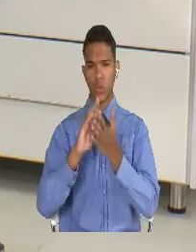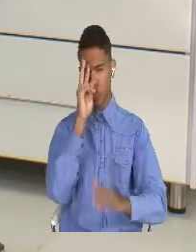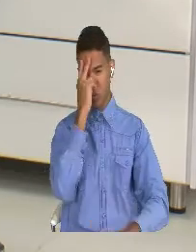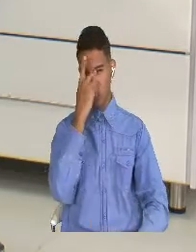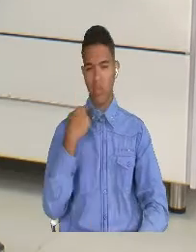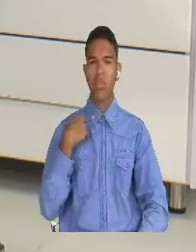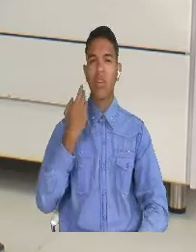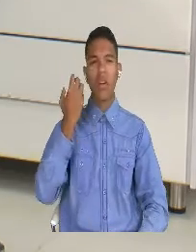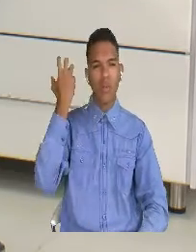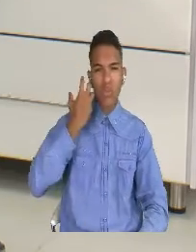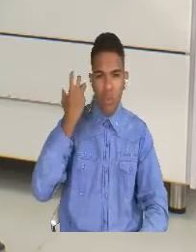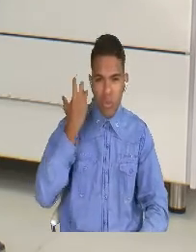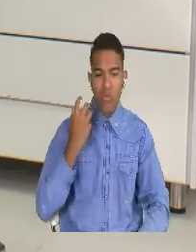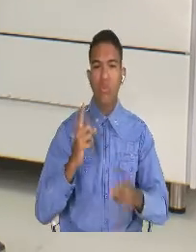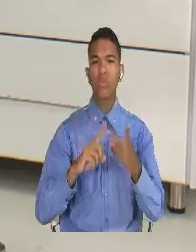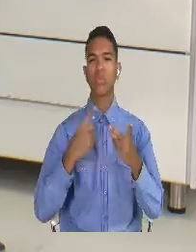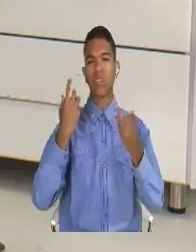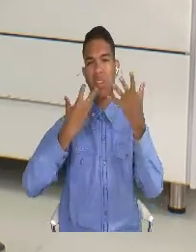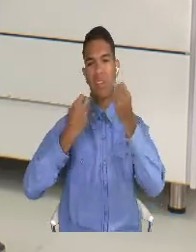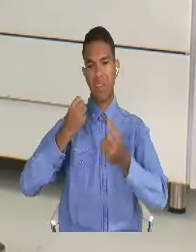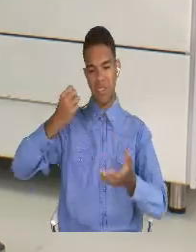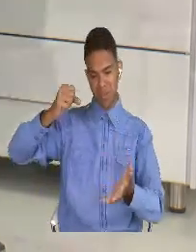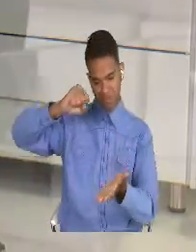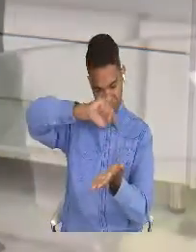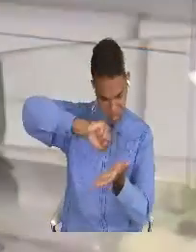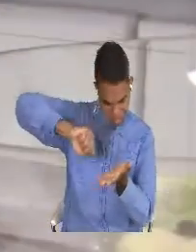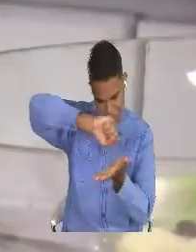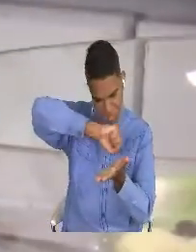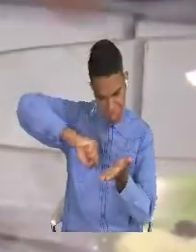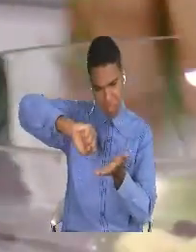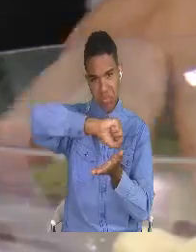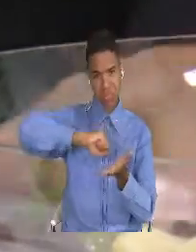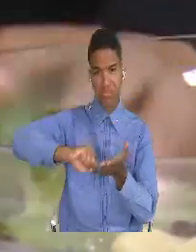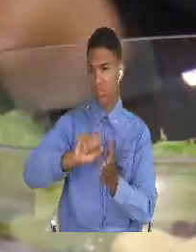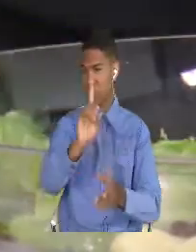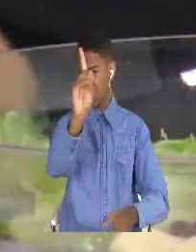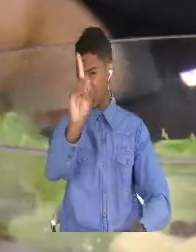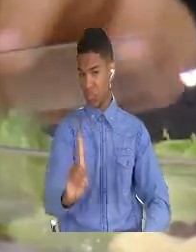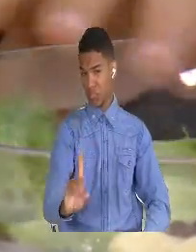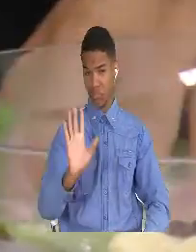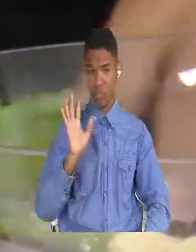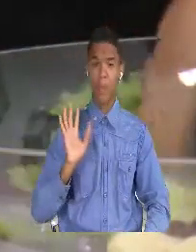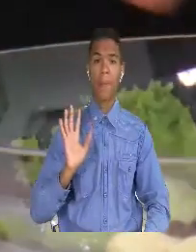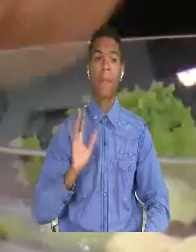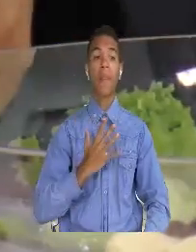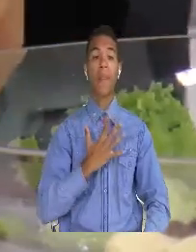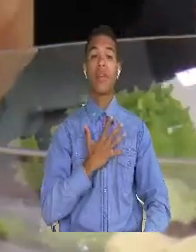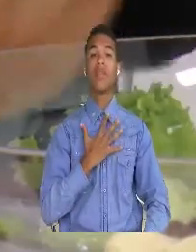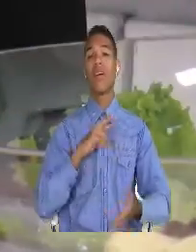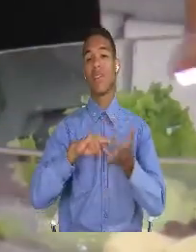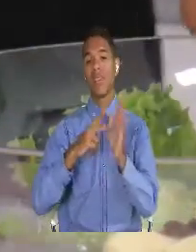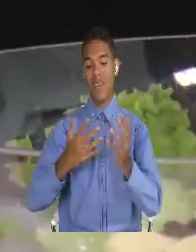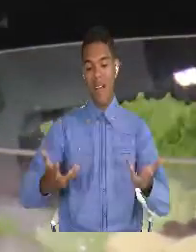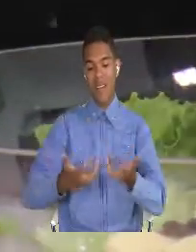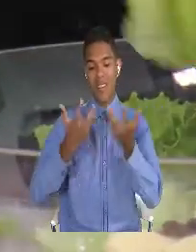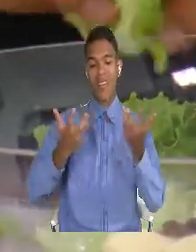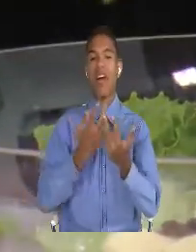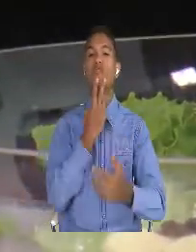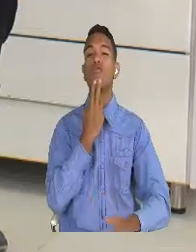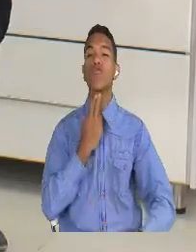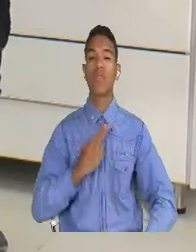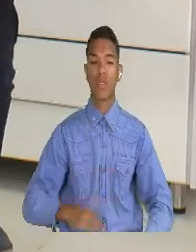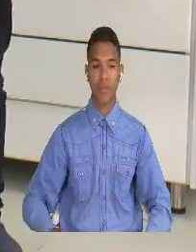yogur, crema de leche. Ya eso es al gusto. Normalmente siempre encontramos esta ensalada como una ensalada agridulce, ¿sí? Entonces aquí ya